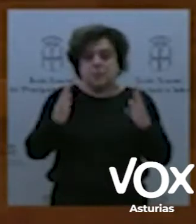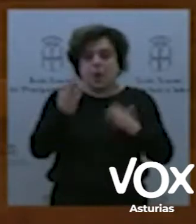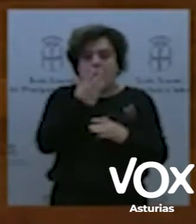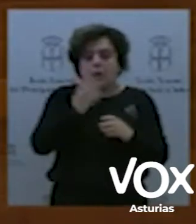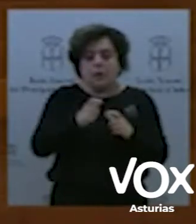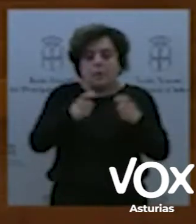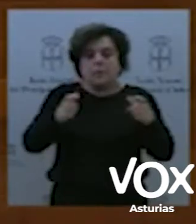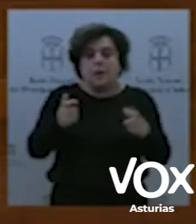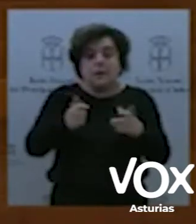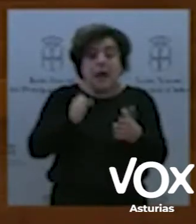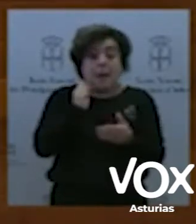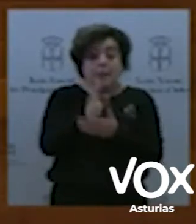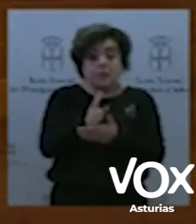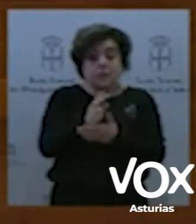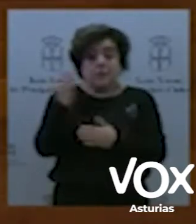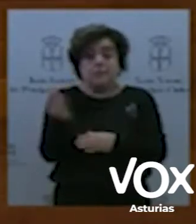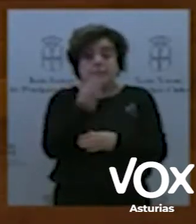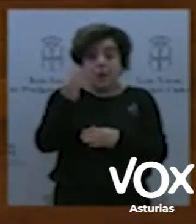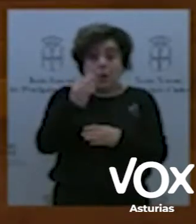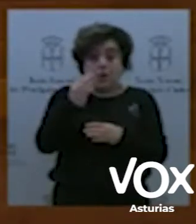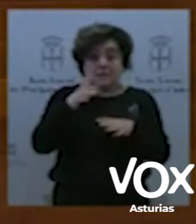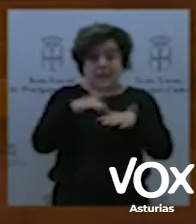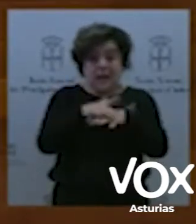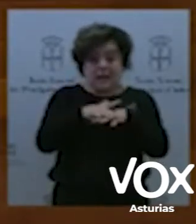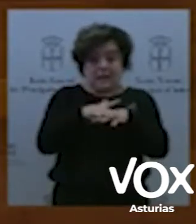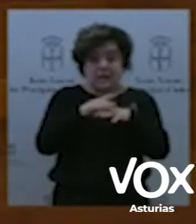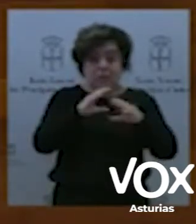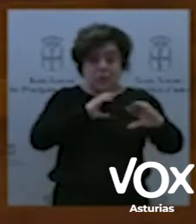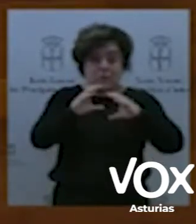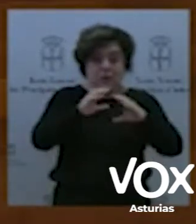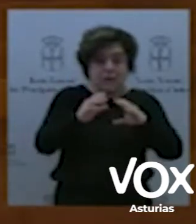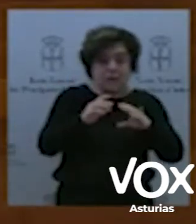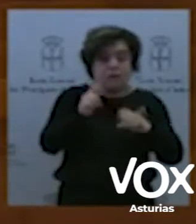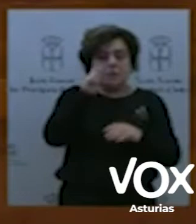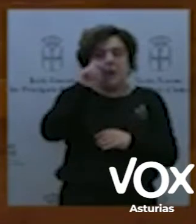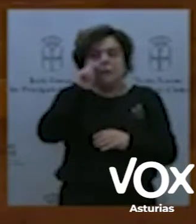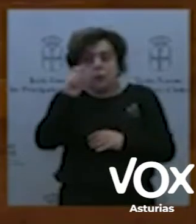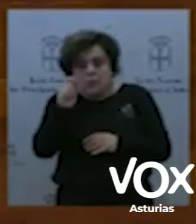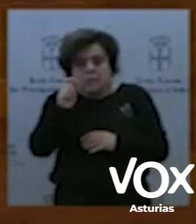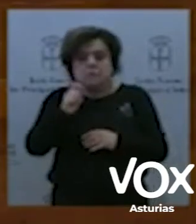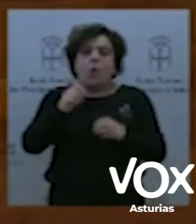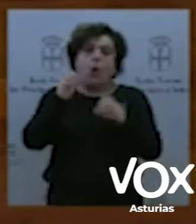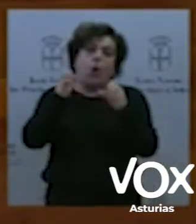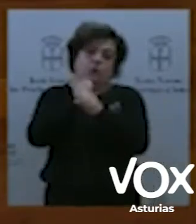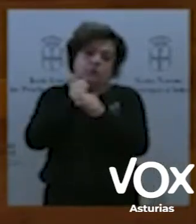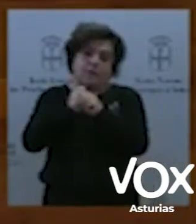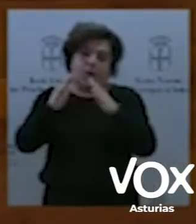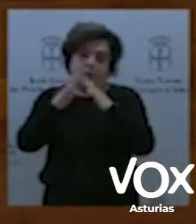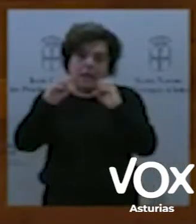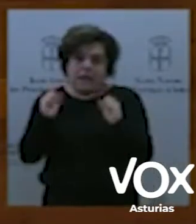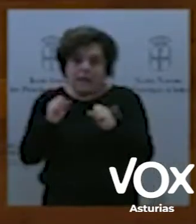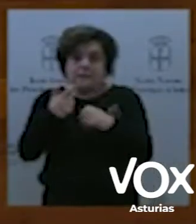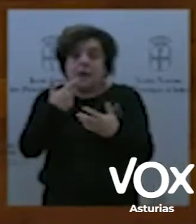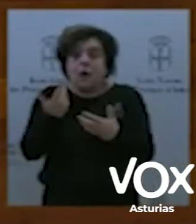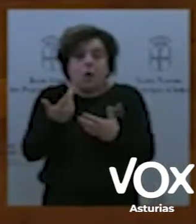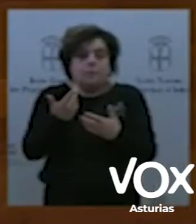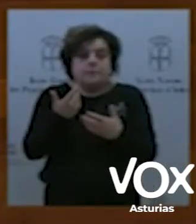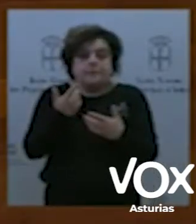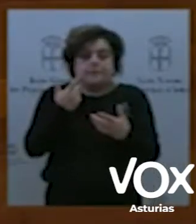comunicaciones para implementar el turismo y el teletrabajo y chequear de forma crítica la perspectiva fiscal en la